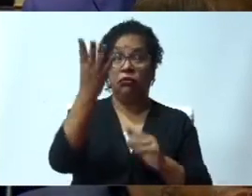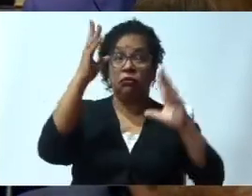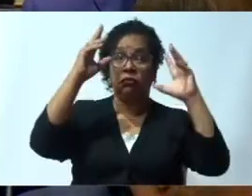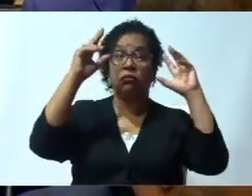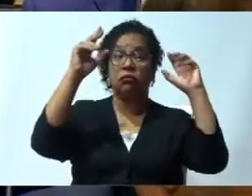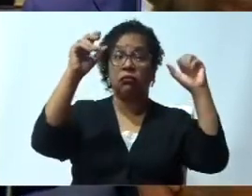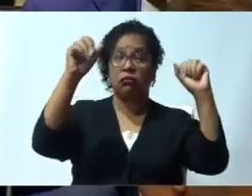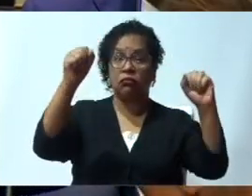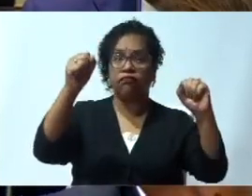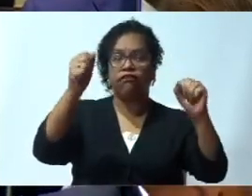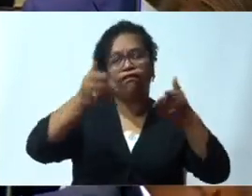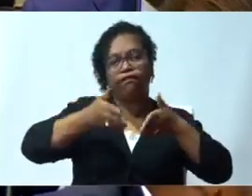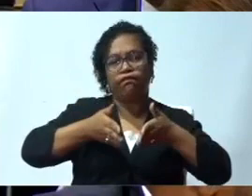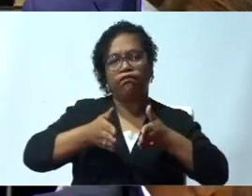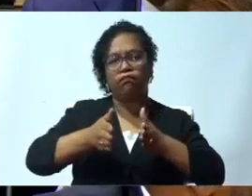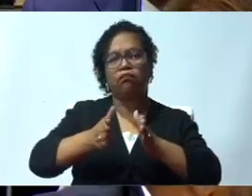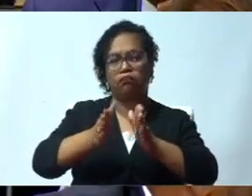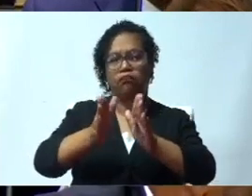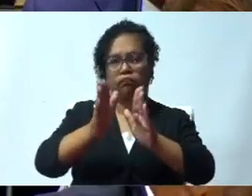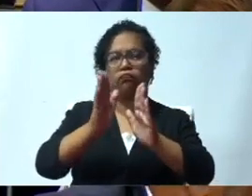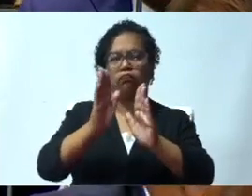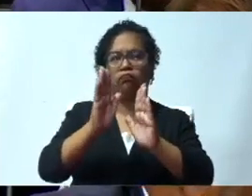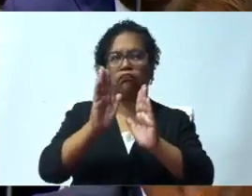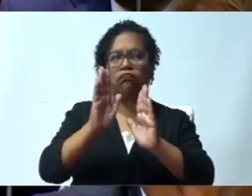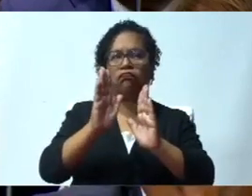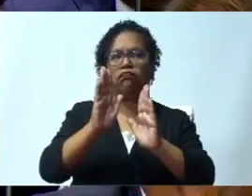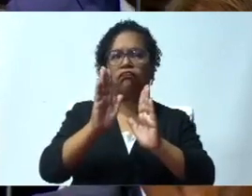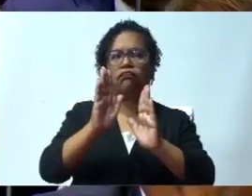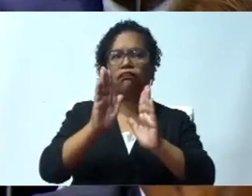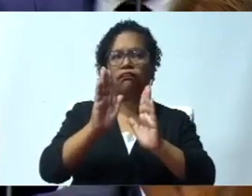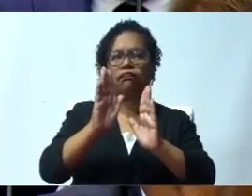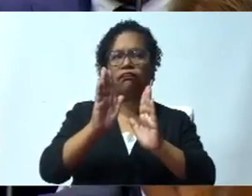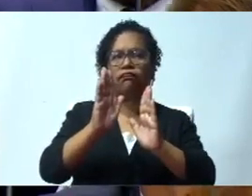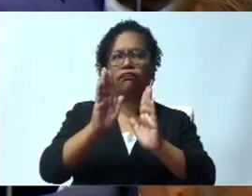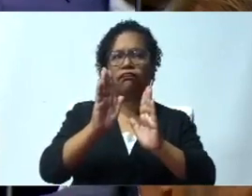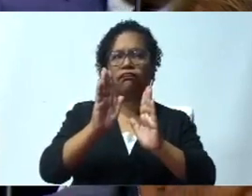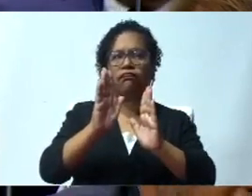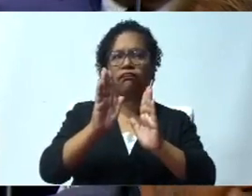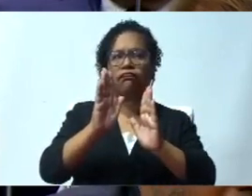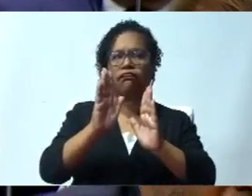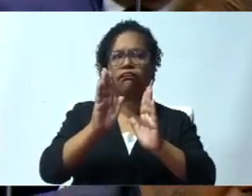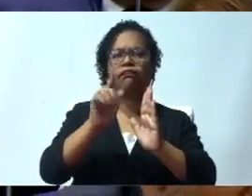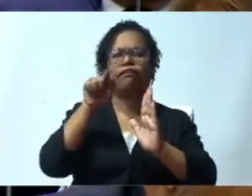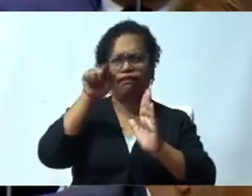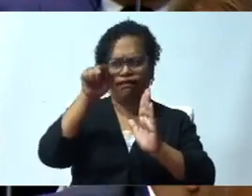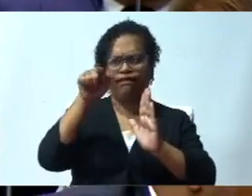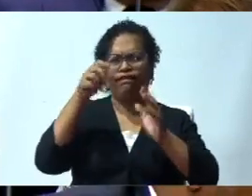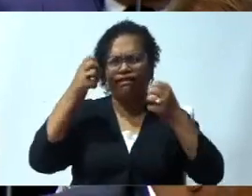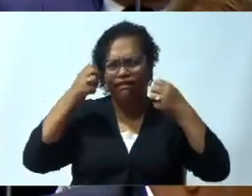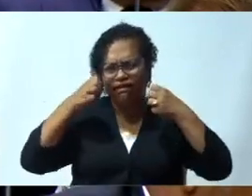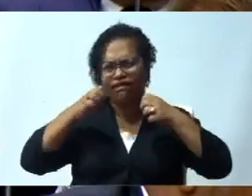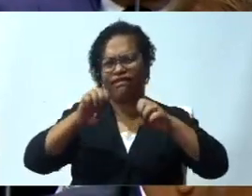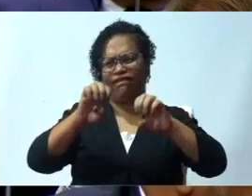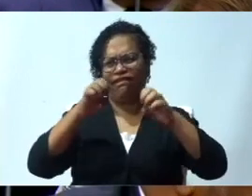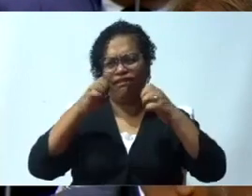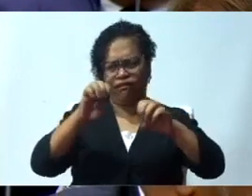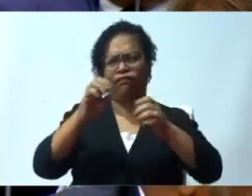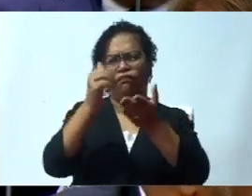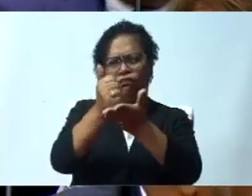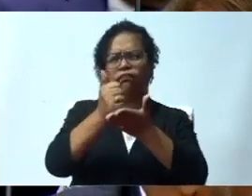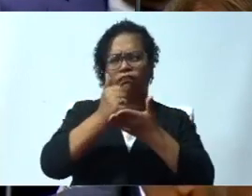con su benevolencia que siempre tiene, hizo todo lo posible por ayudar en este